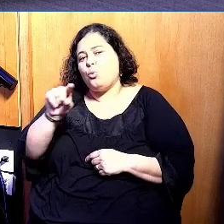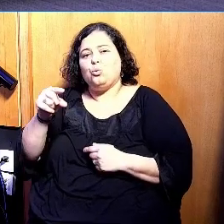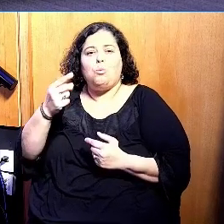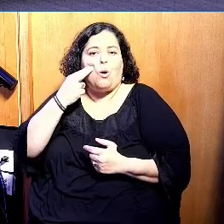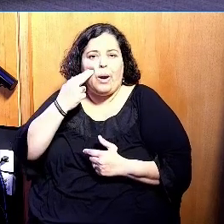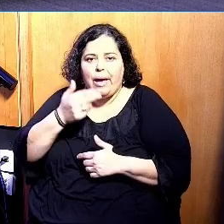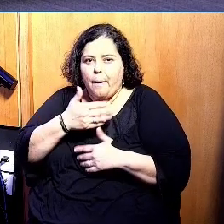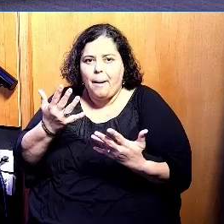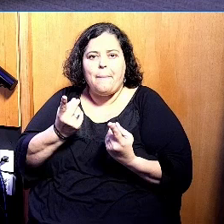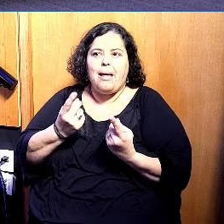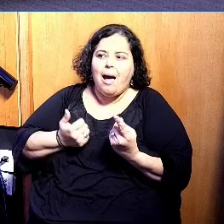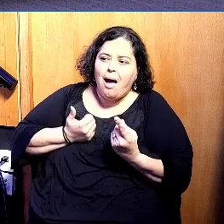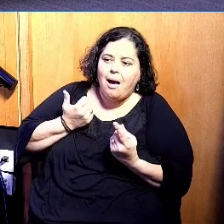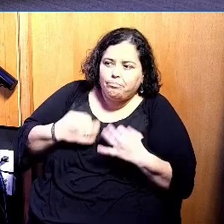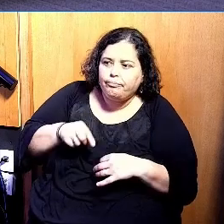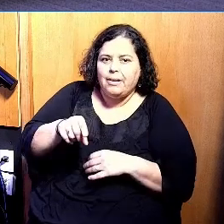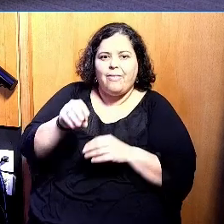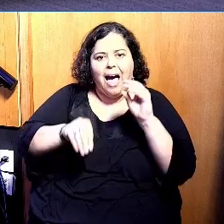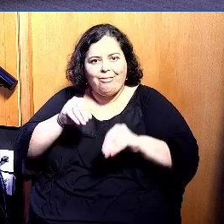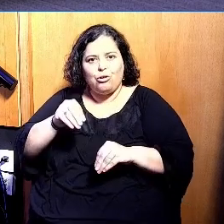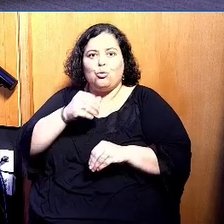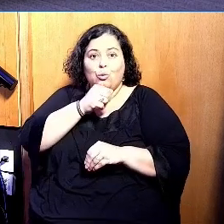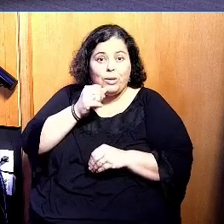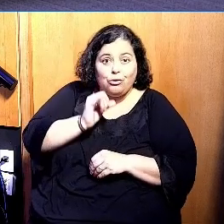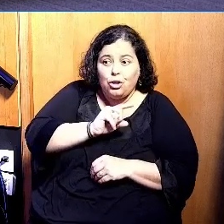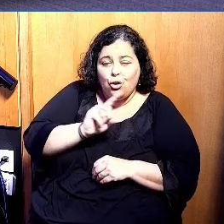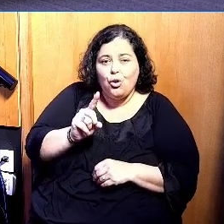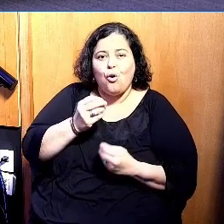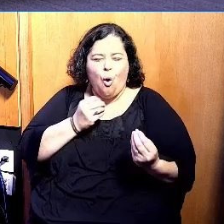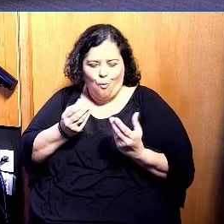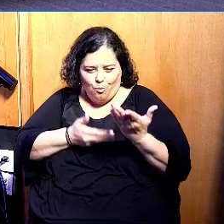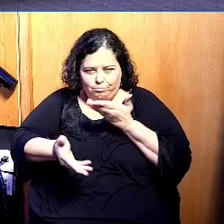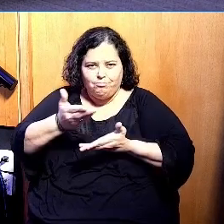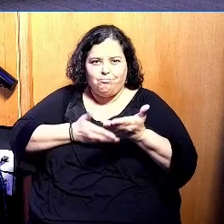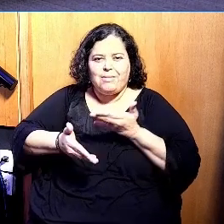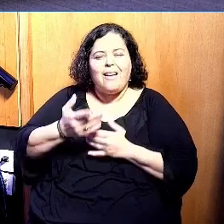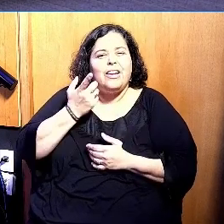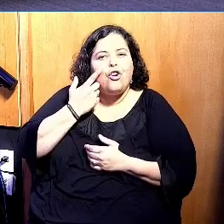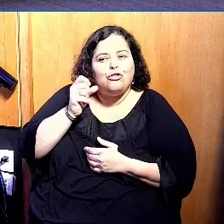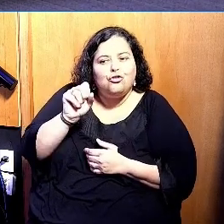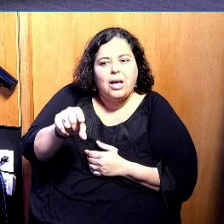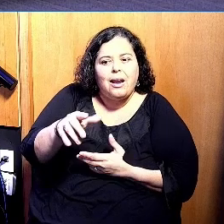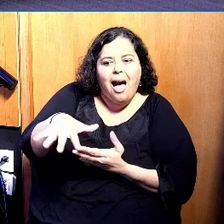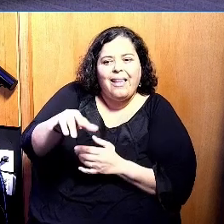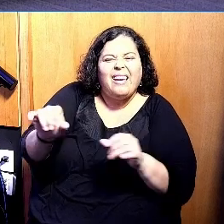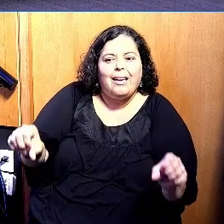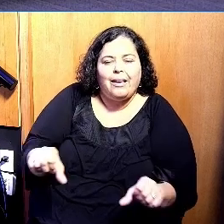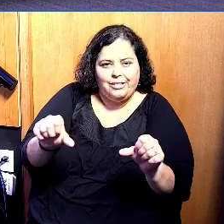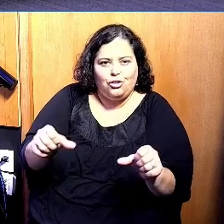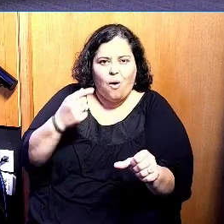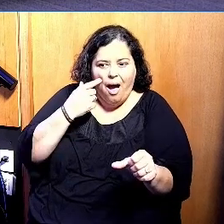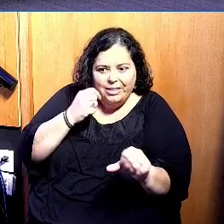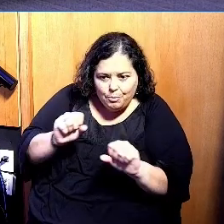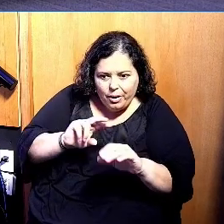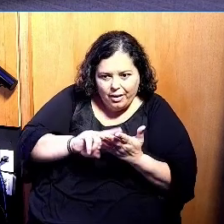uso de los datos y resolvieron o no resolvieron para intercambiar y para poder conocer lo que había hecho la otra área para poder ver si se